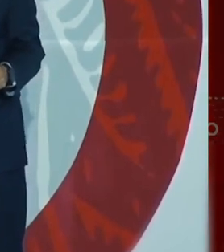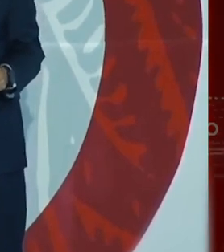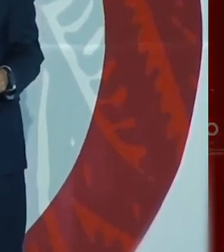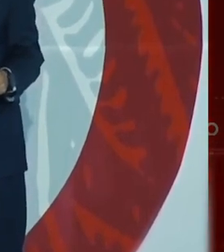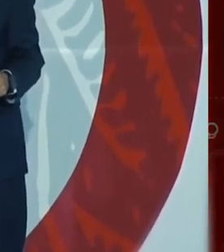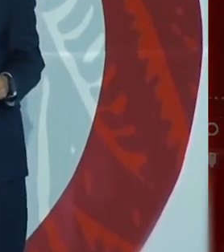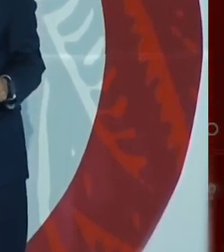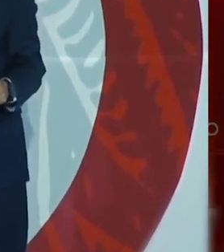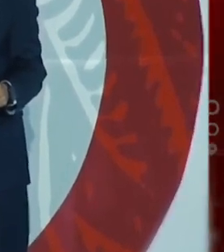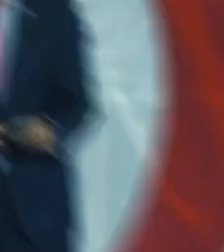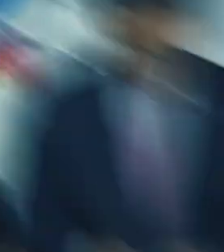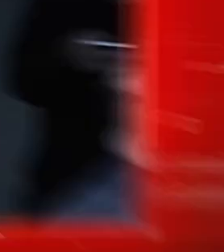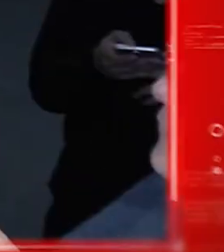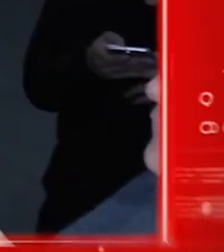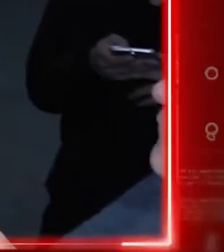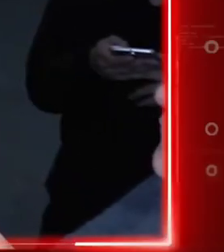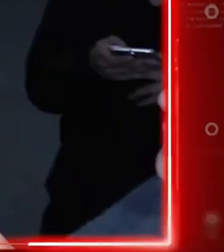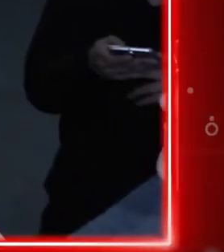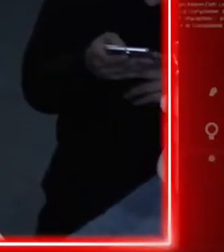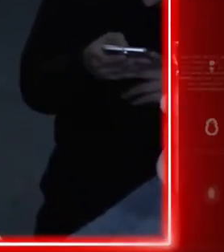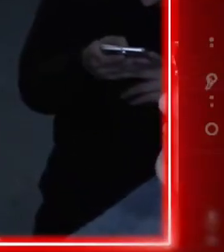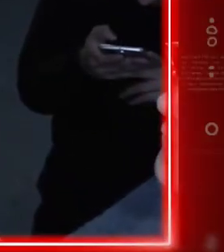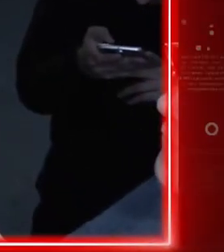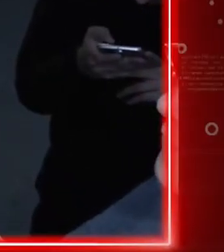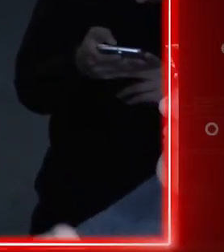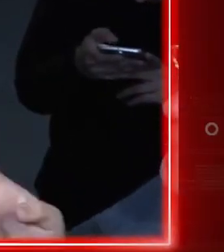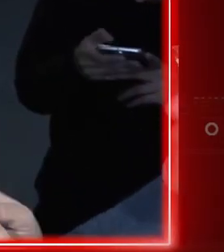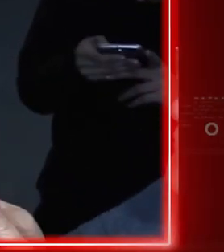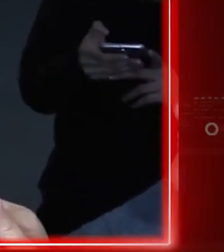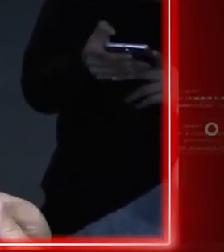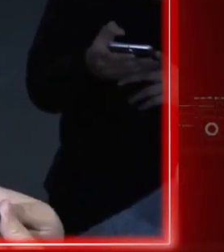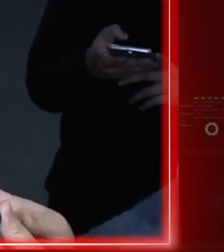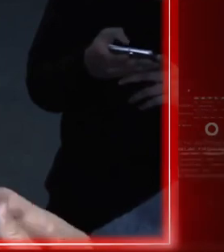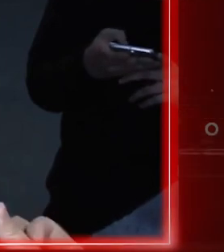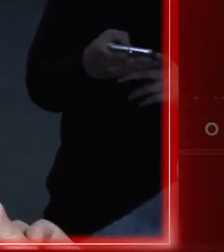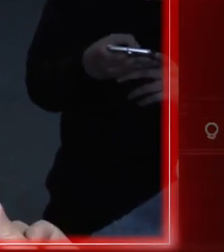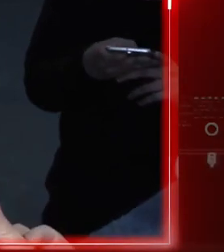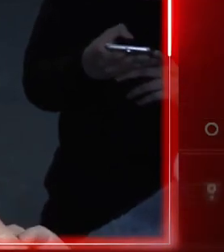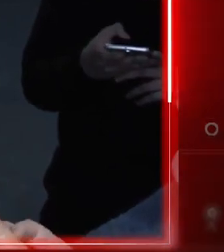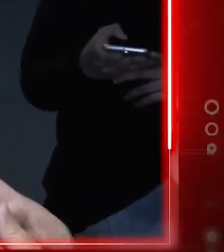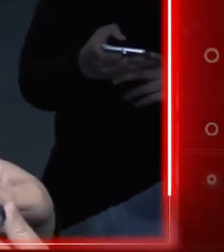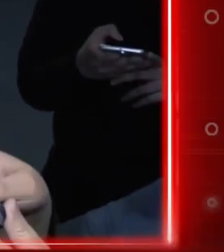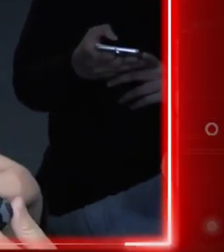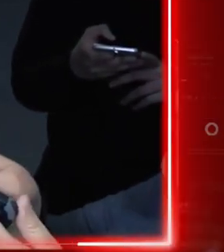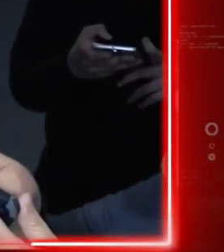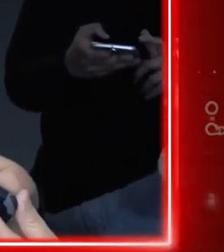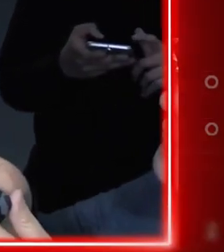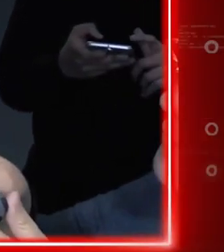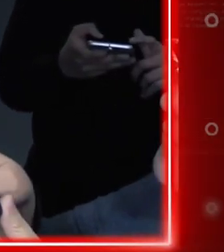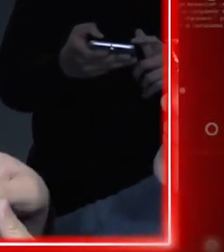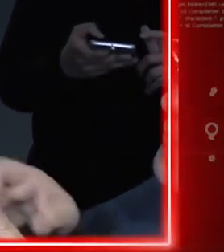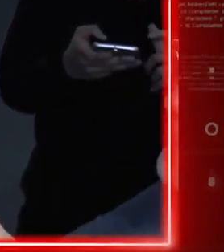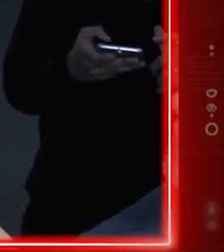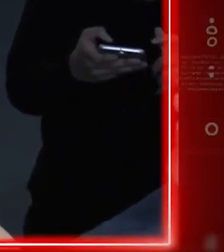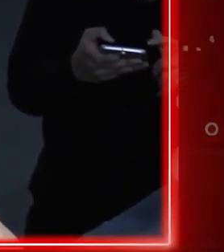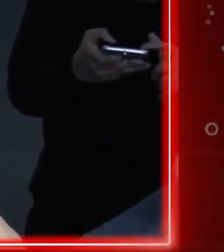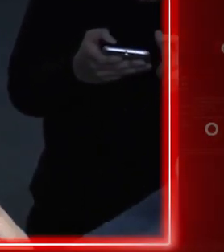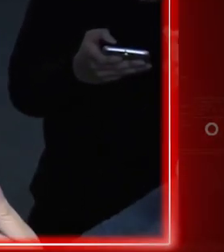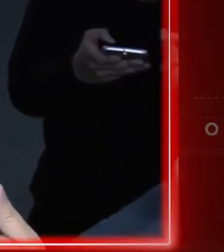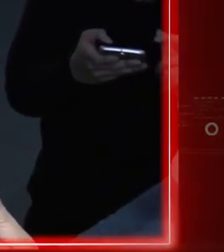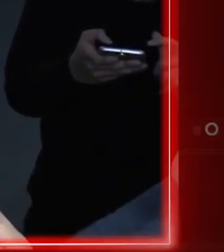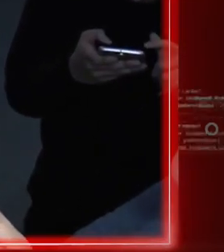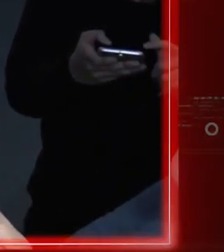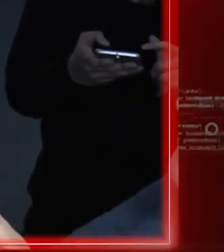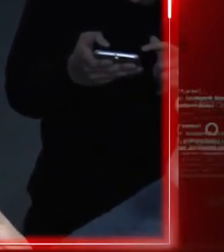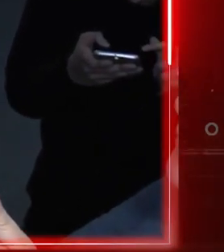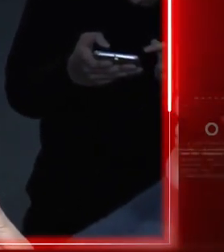en 2023. No hay ningún recorte. Recorte es si solicitaran 10 pesos a valor presente y se les diera